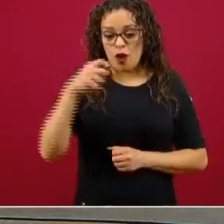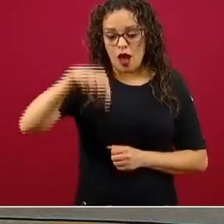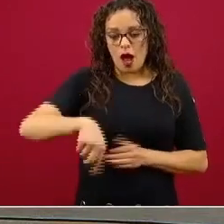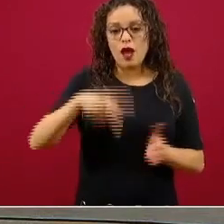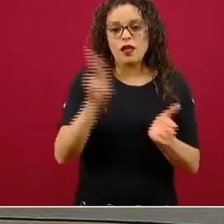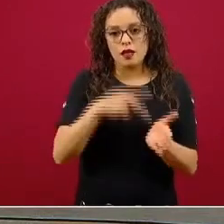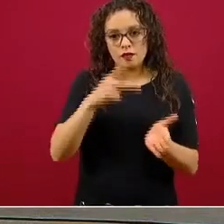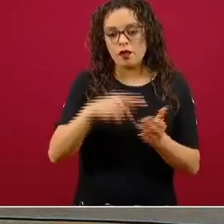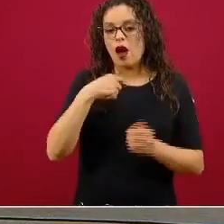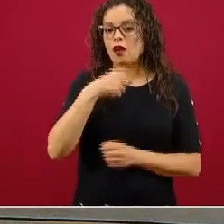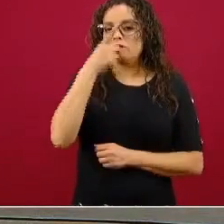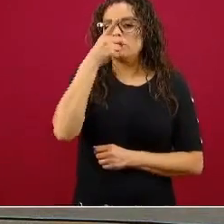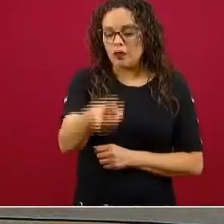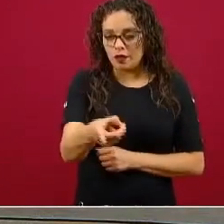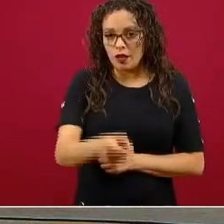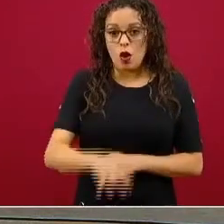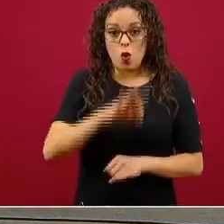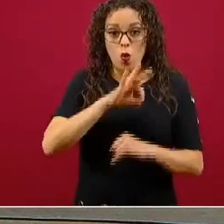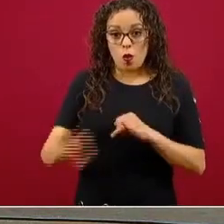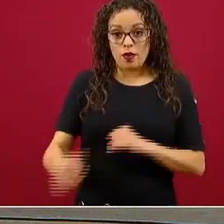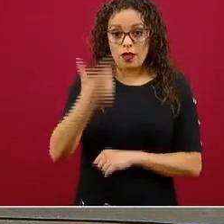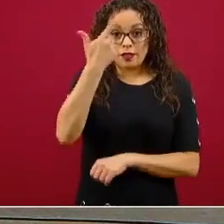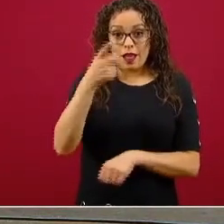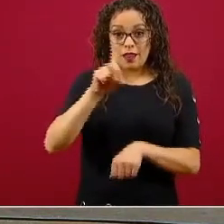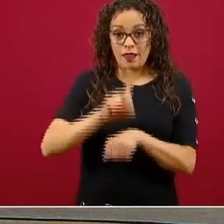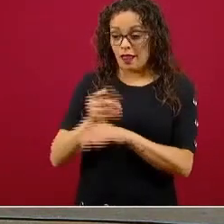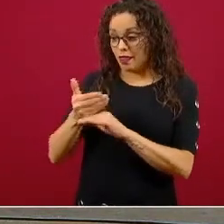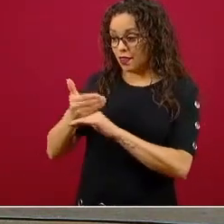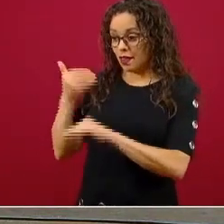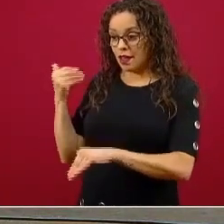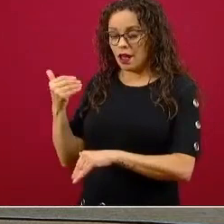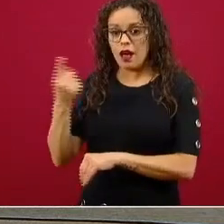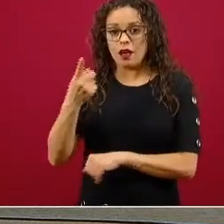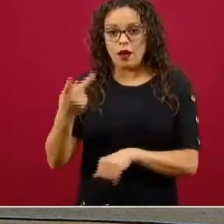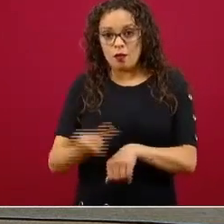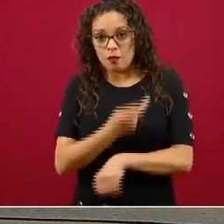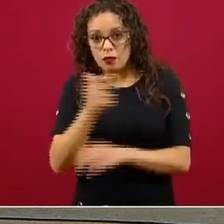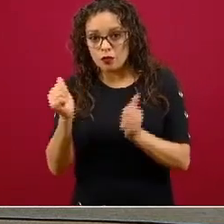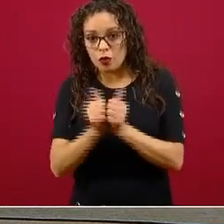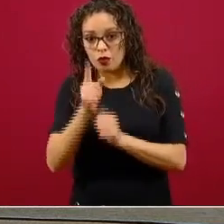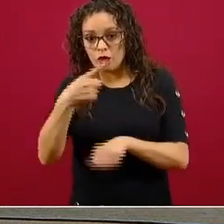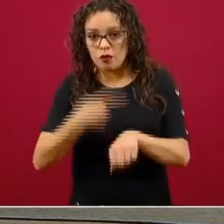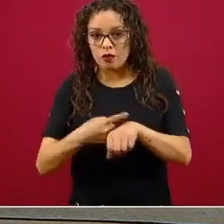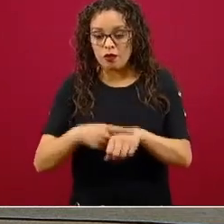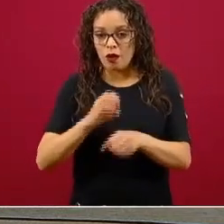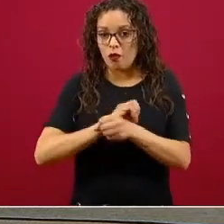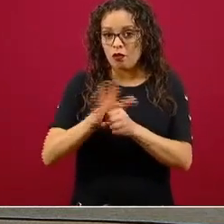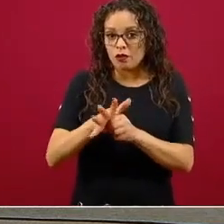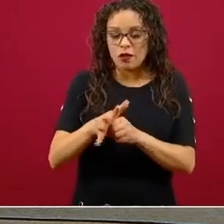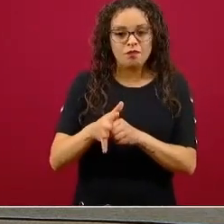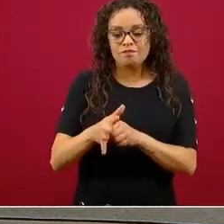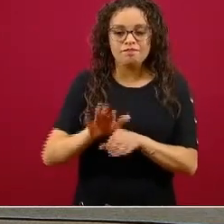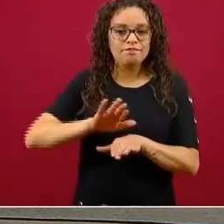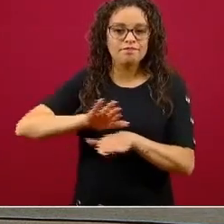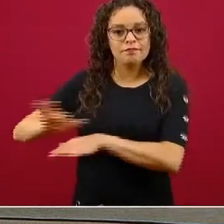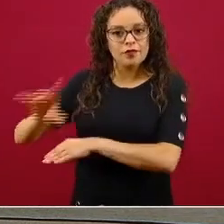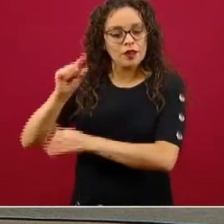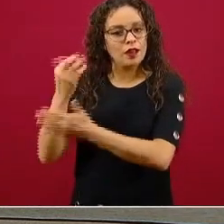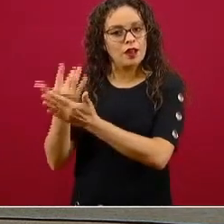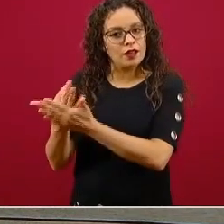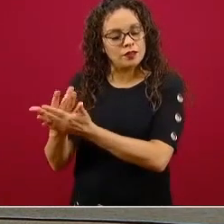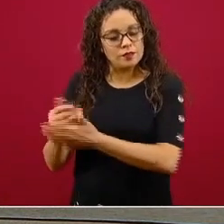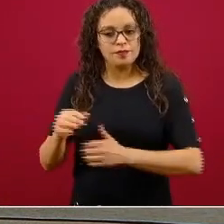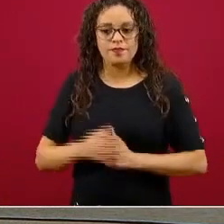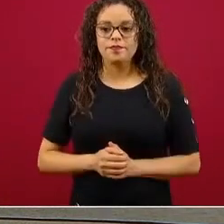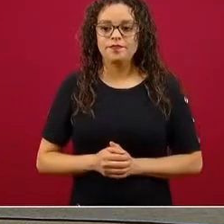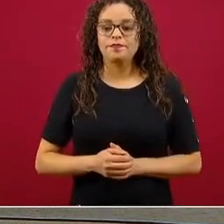En la mecánica del semáforo, también nuestros colegas especialistas en matemáticas, algunos de la UNAM,